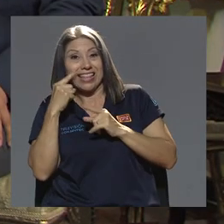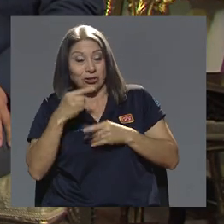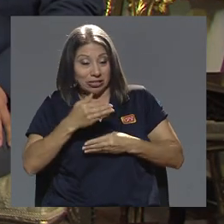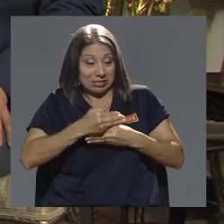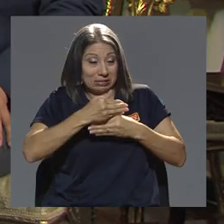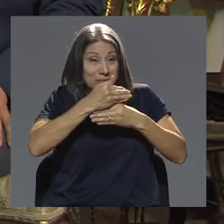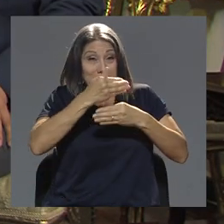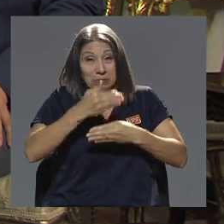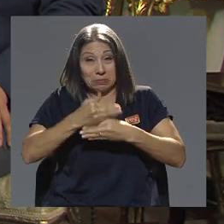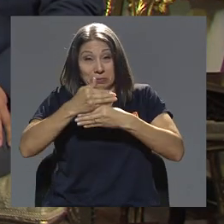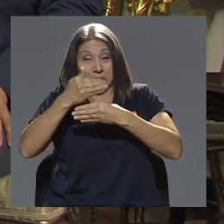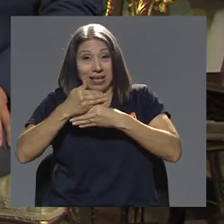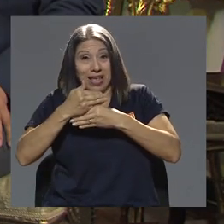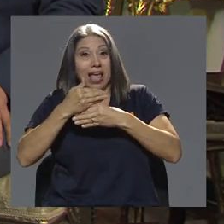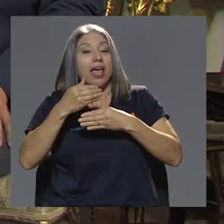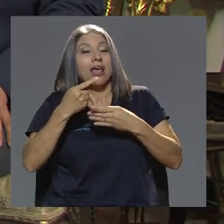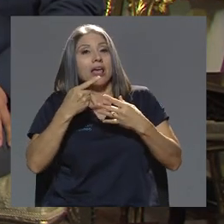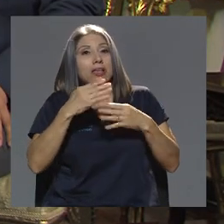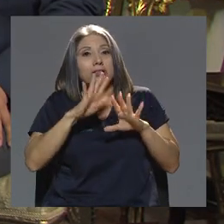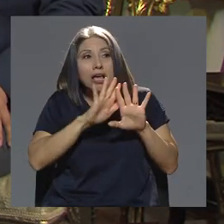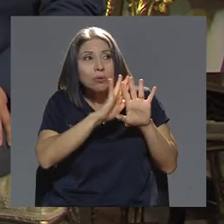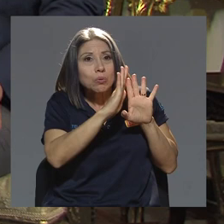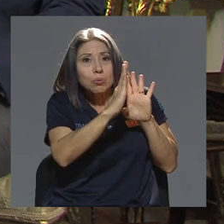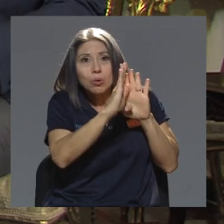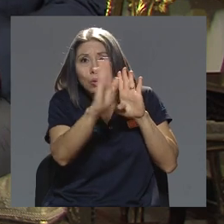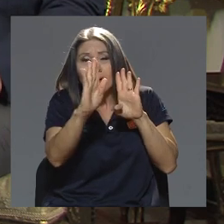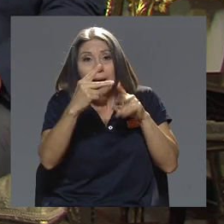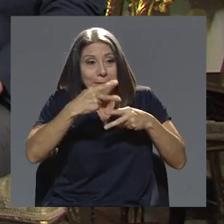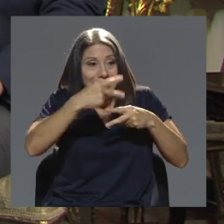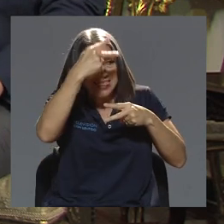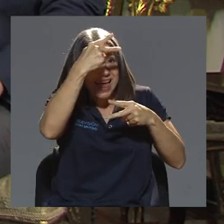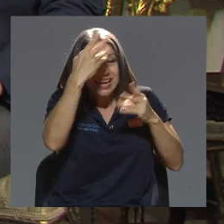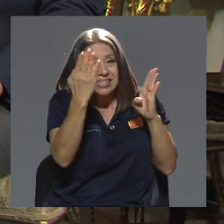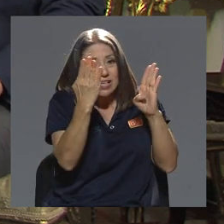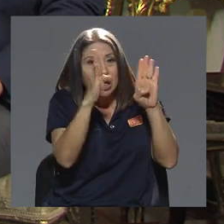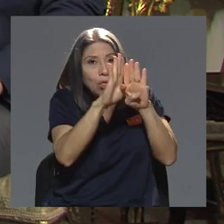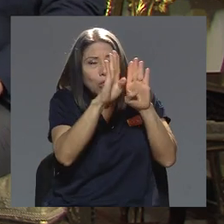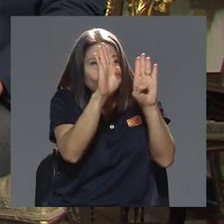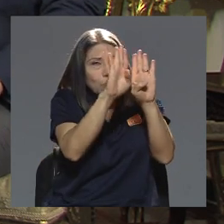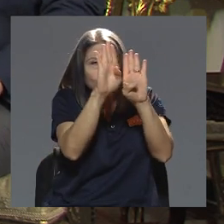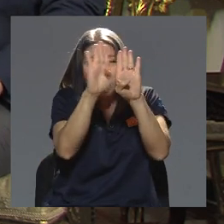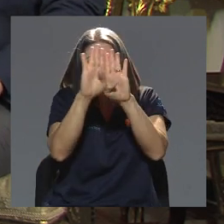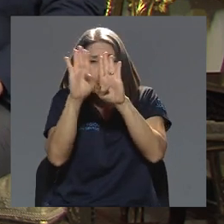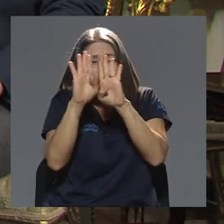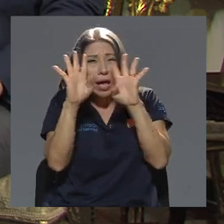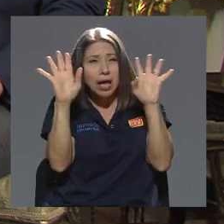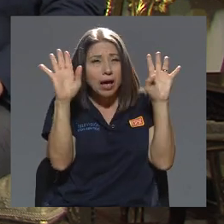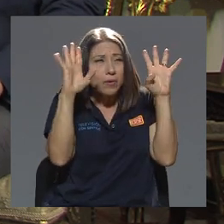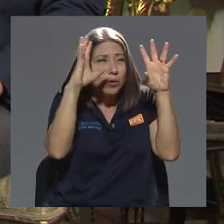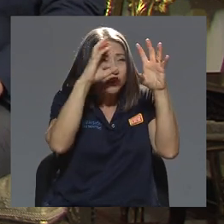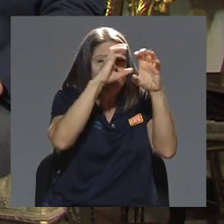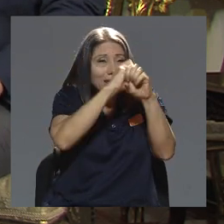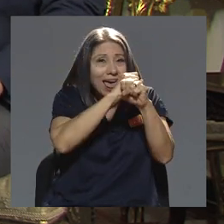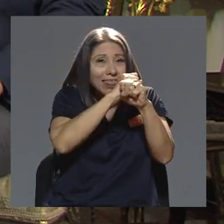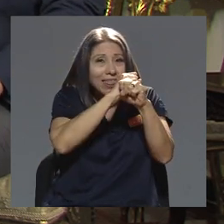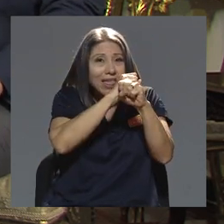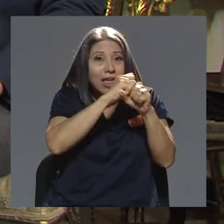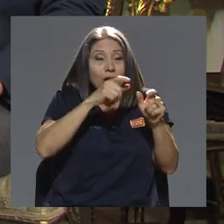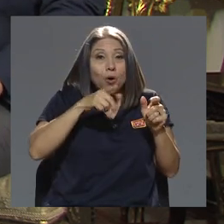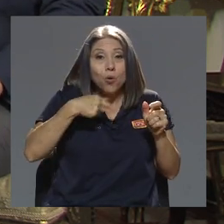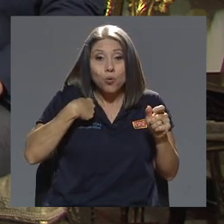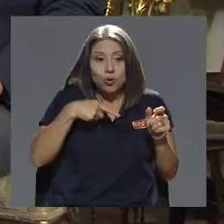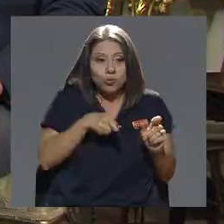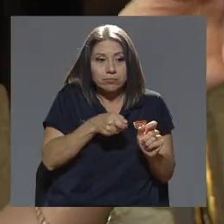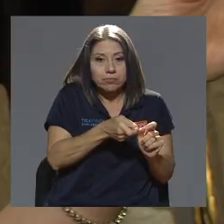paredes. Entonces estaban las ventanas tapiadas con ladrillo. Había oscuridad. Abrí una de las rejas y salían murciélagos. Me